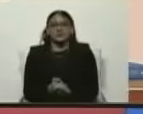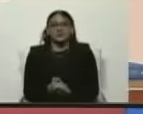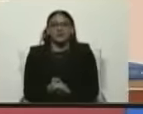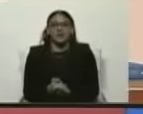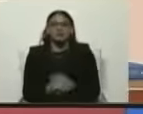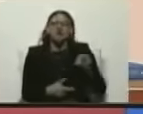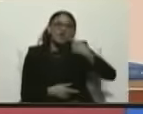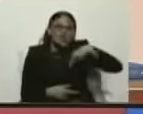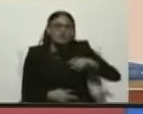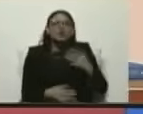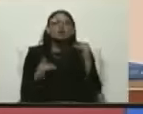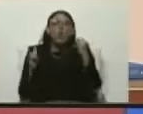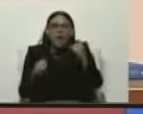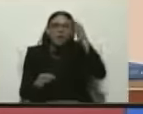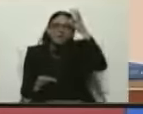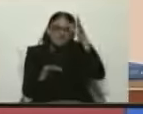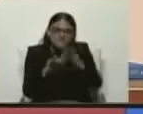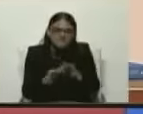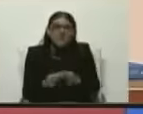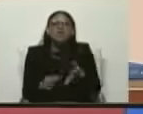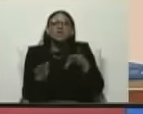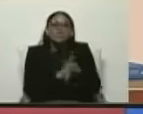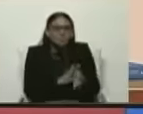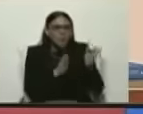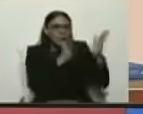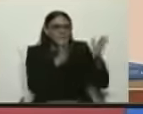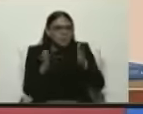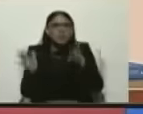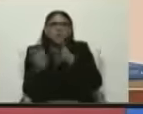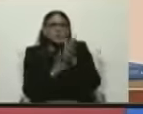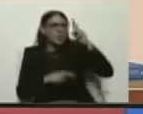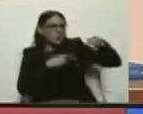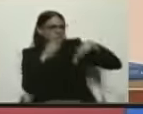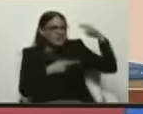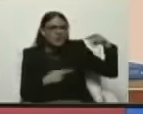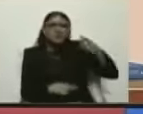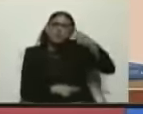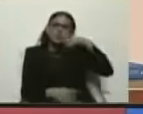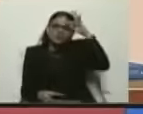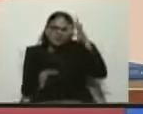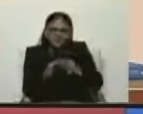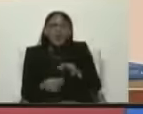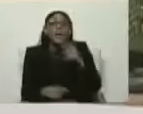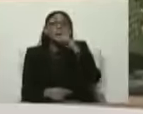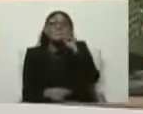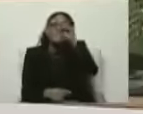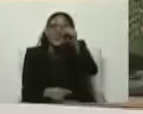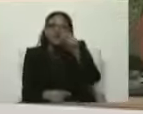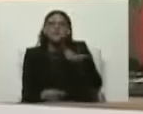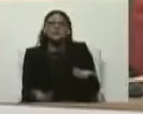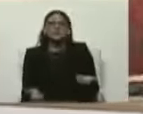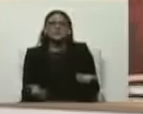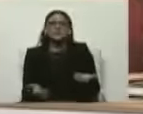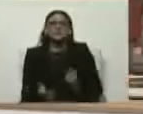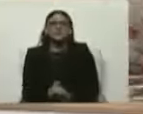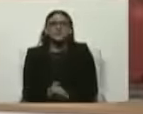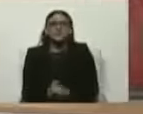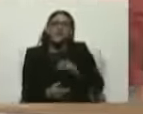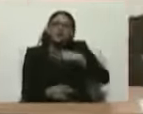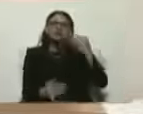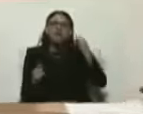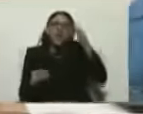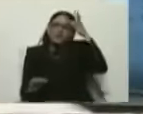Nuestro pueblo cree en el proceso revolucionario, cree en la revolución, cree en Nicolás Maduro, cree en